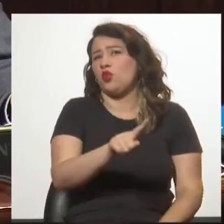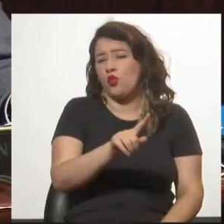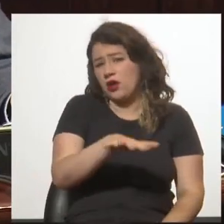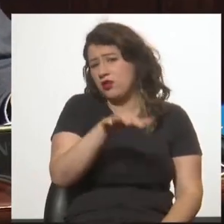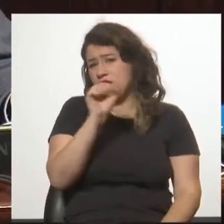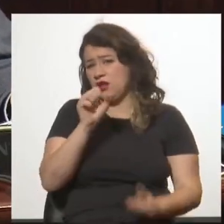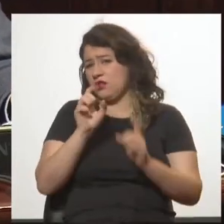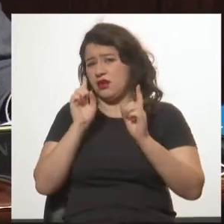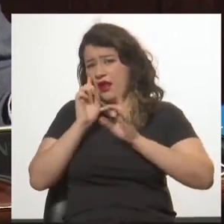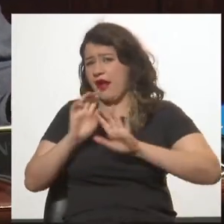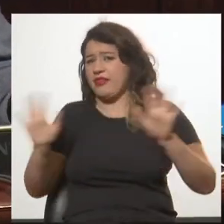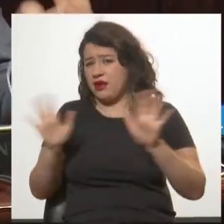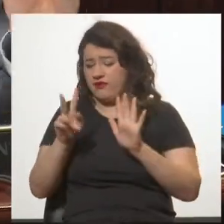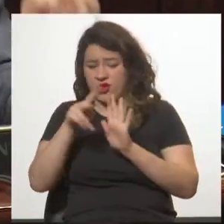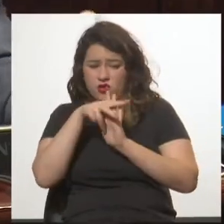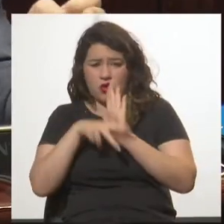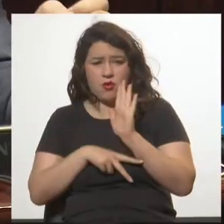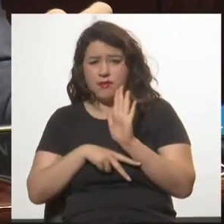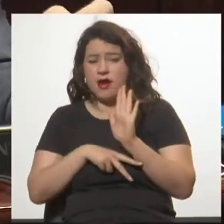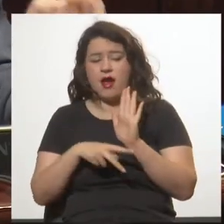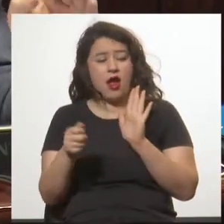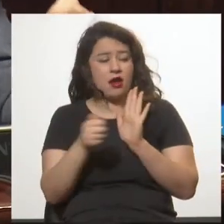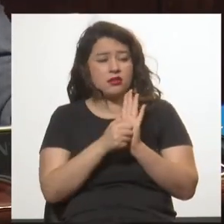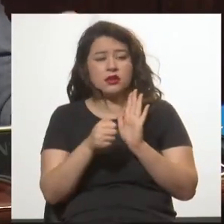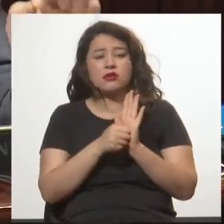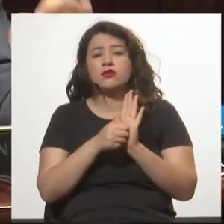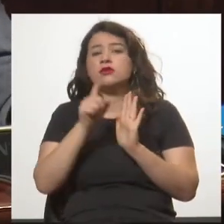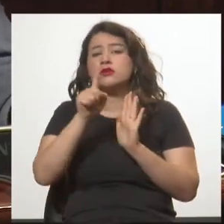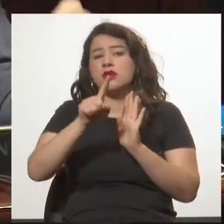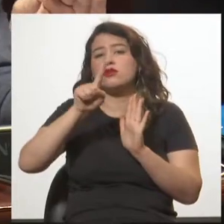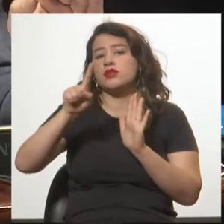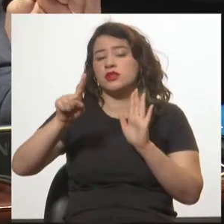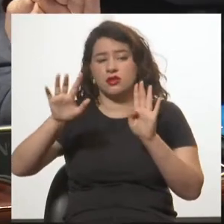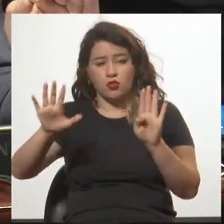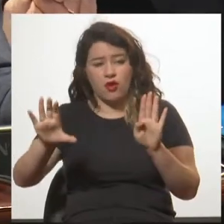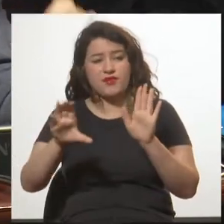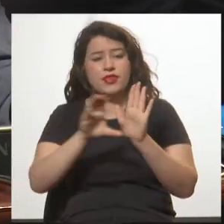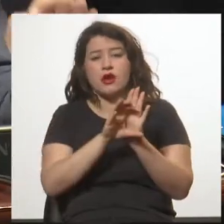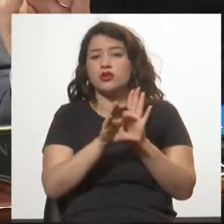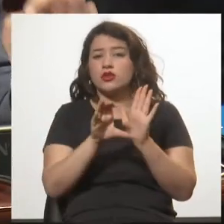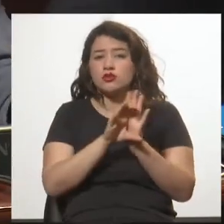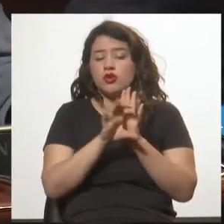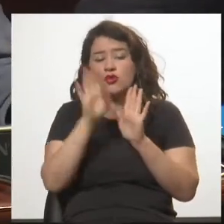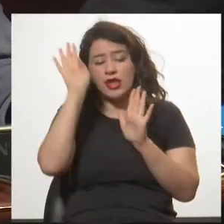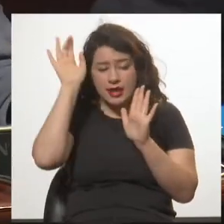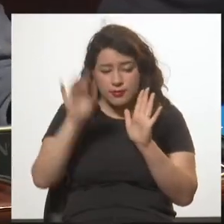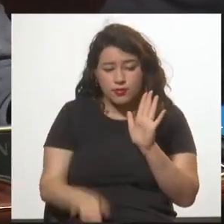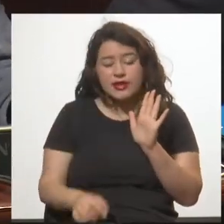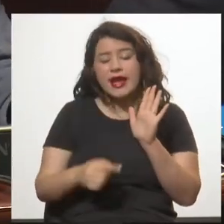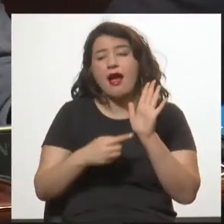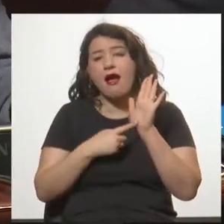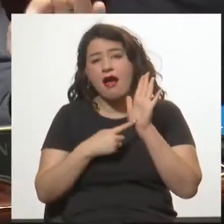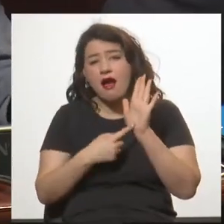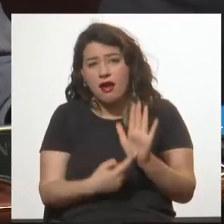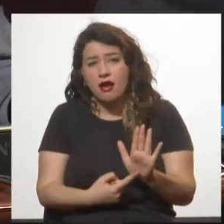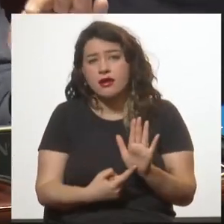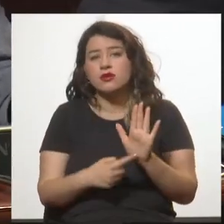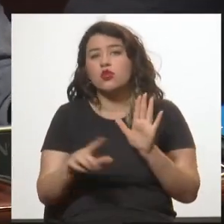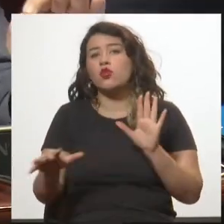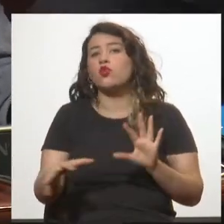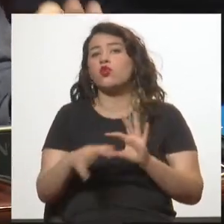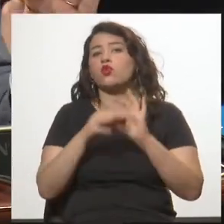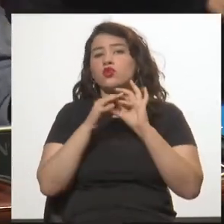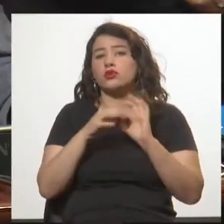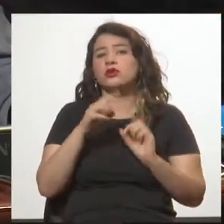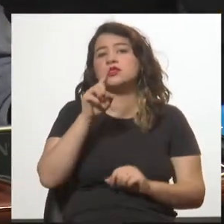alejada de la norma el artículo 119 de la constitución de la república va junto con